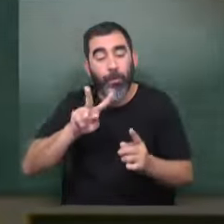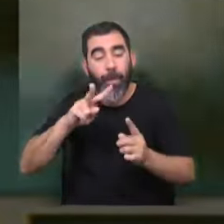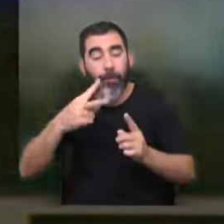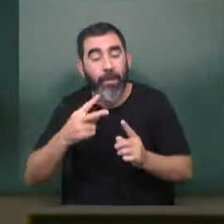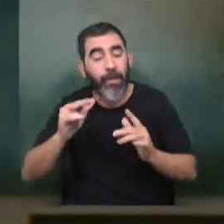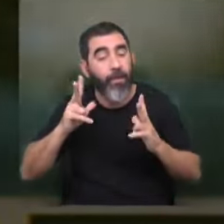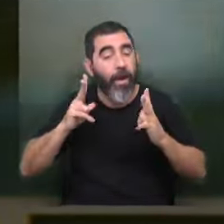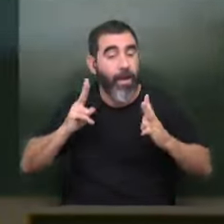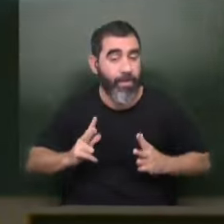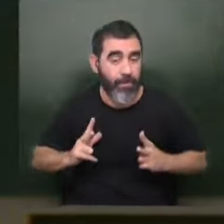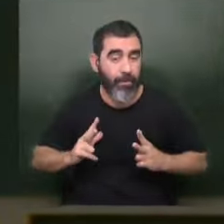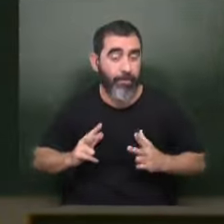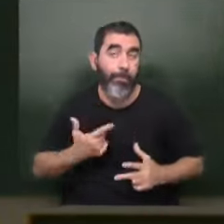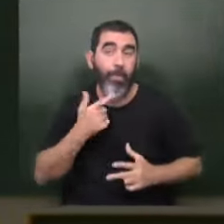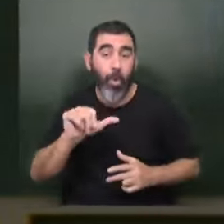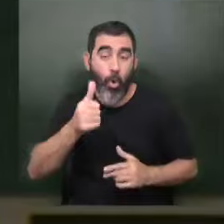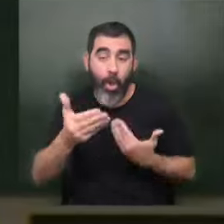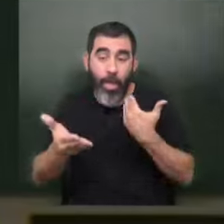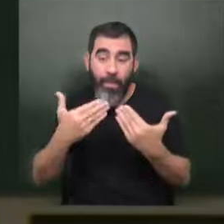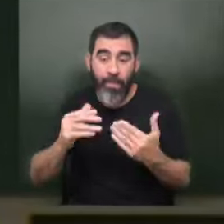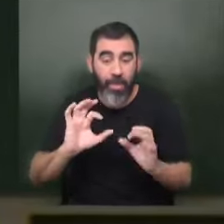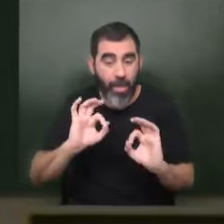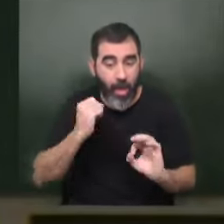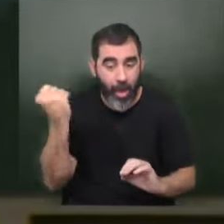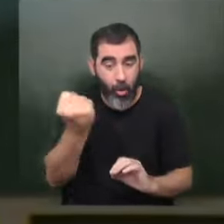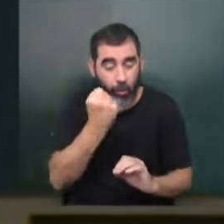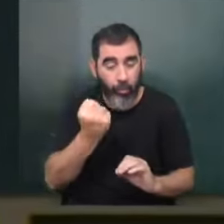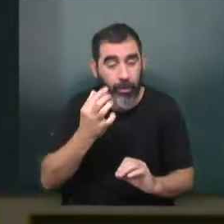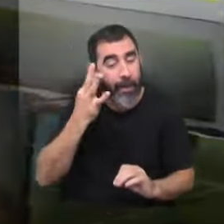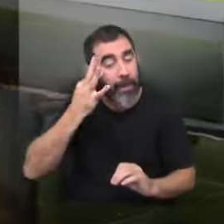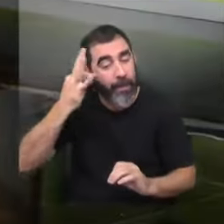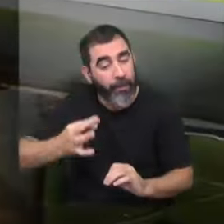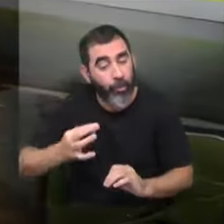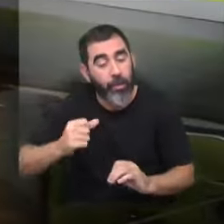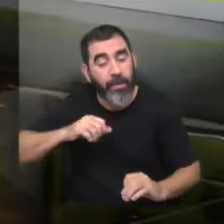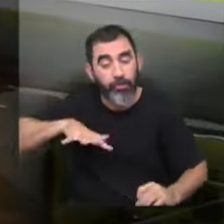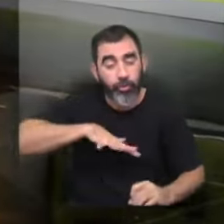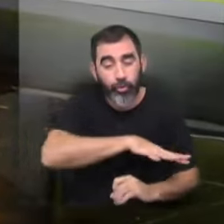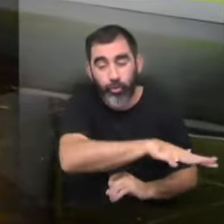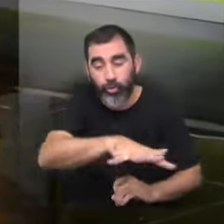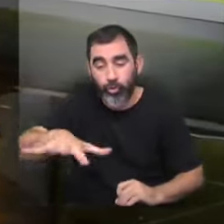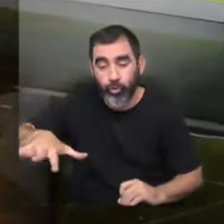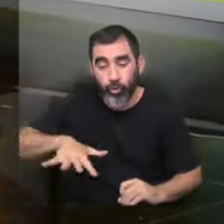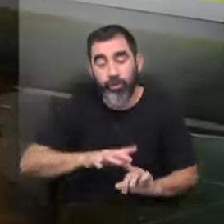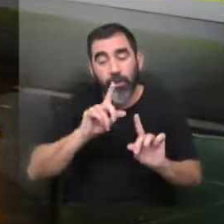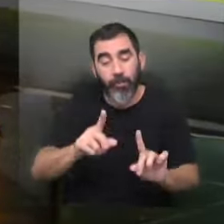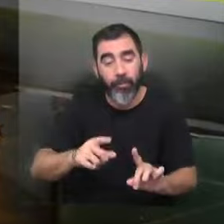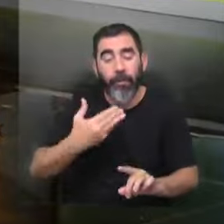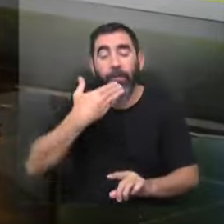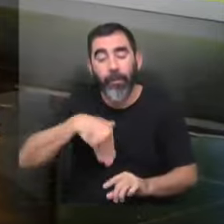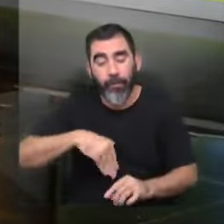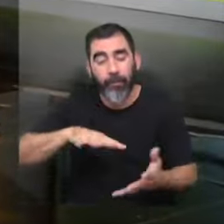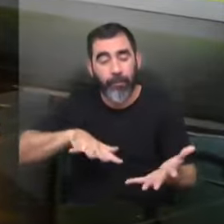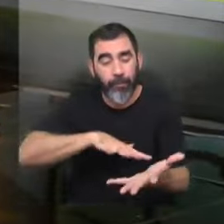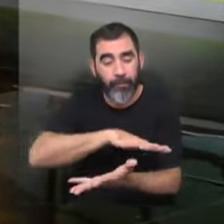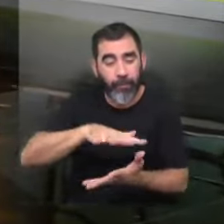Si nosotros conseguimos ese diálogo fuerte, ahí me parece que la sociedad también va a comprar más